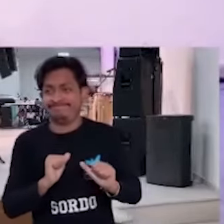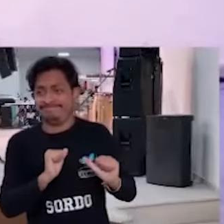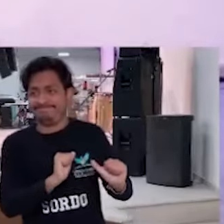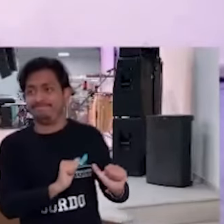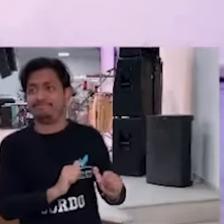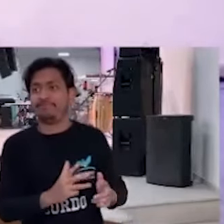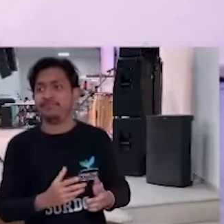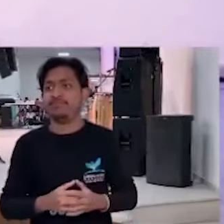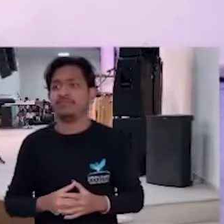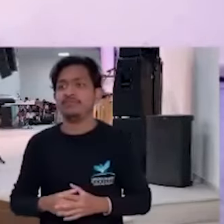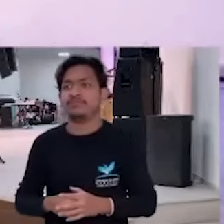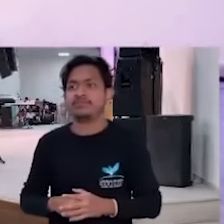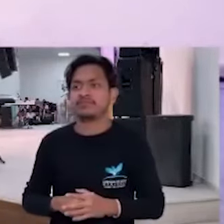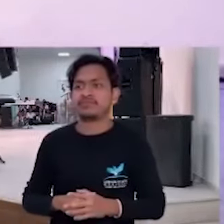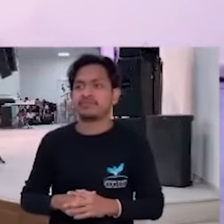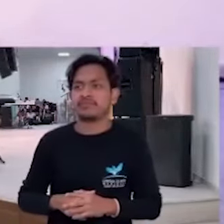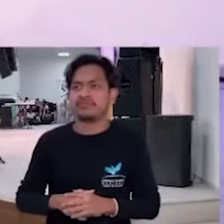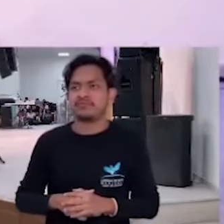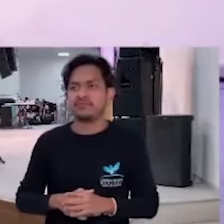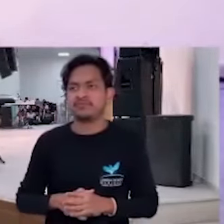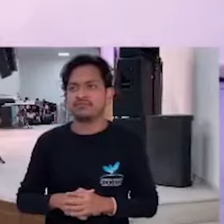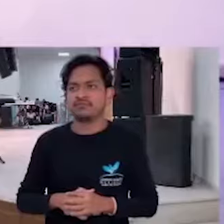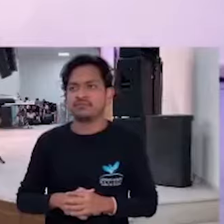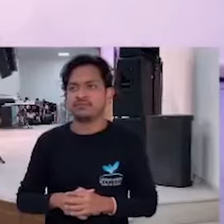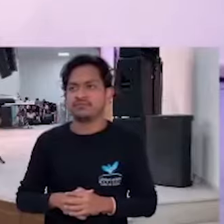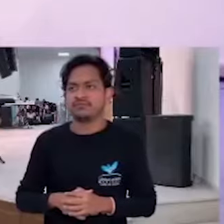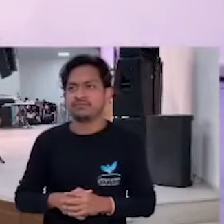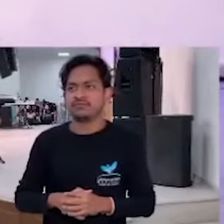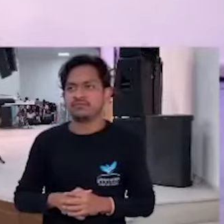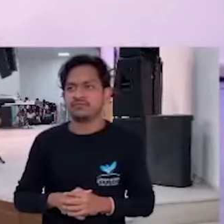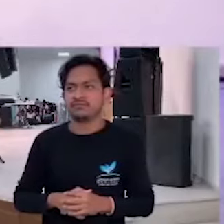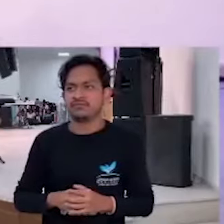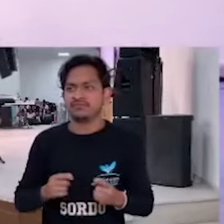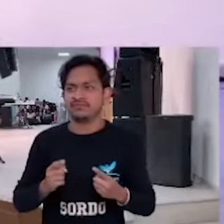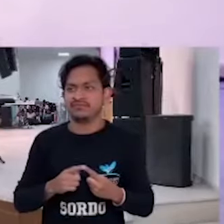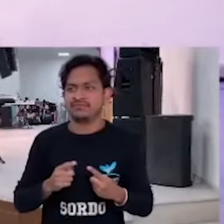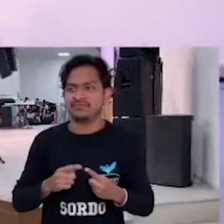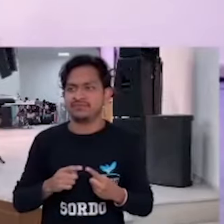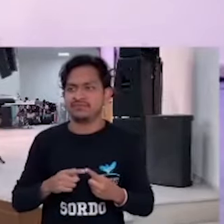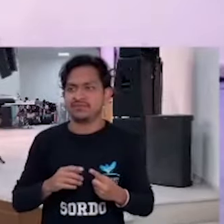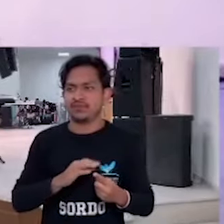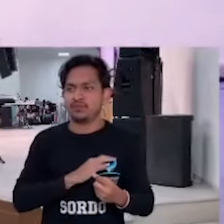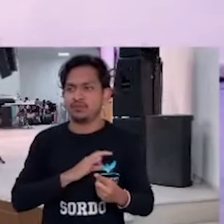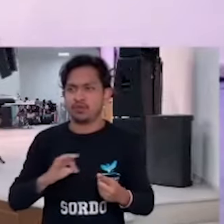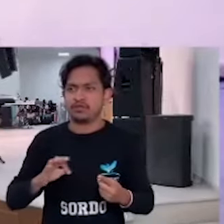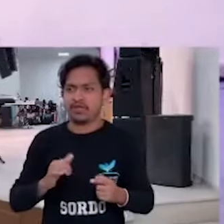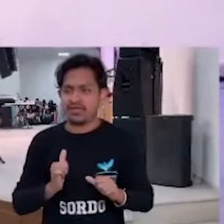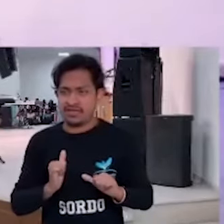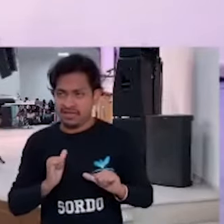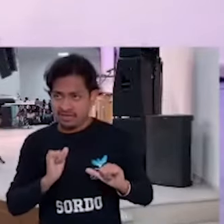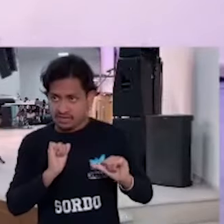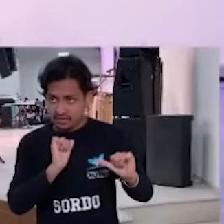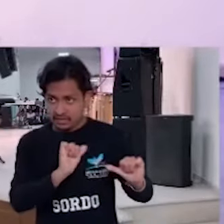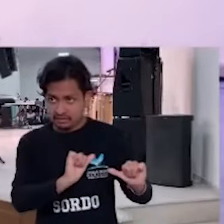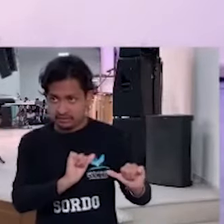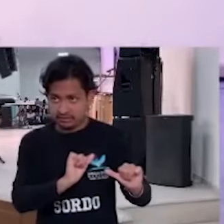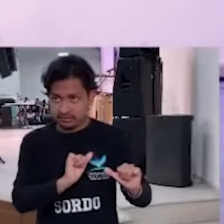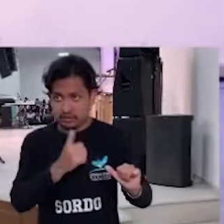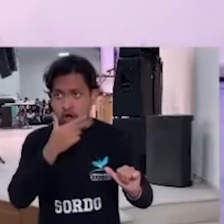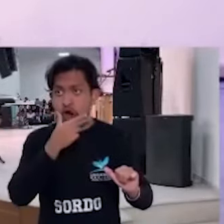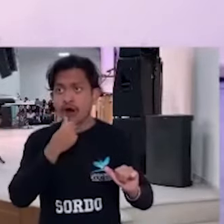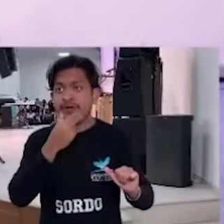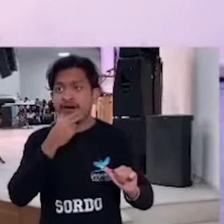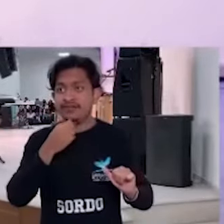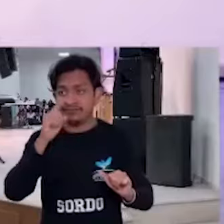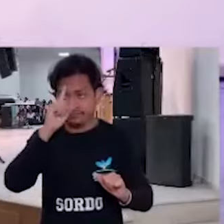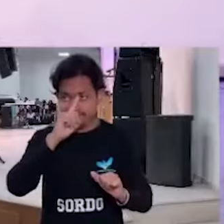acabo de decir, es que las mujeres sean ministradas por mujeres. Si el pastor es el que está